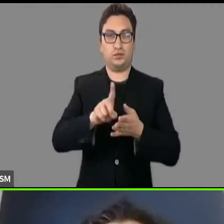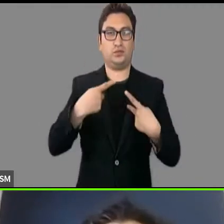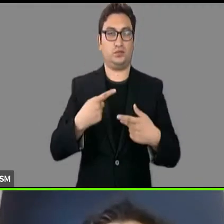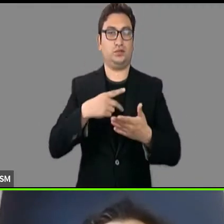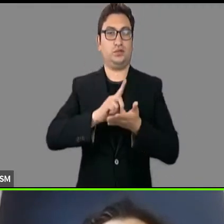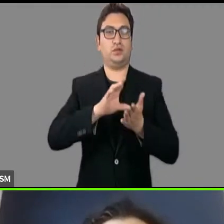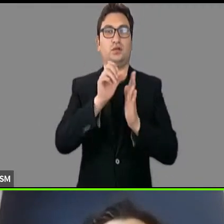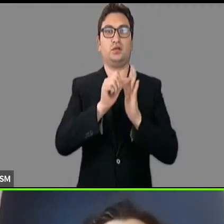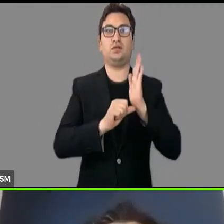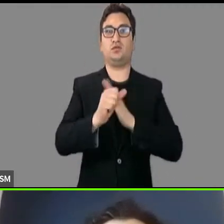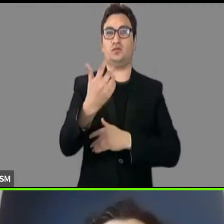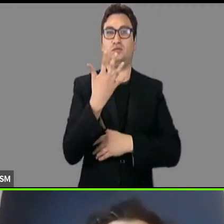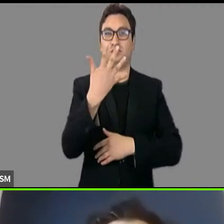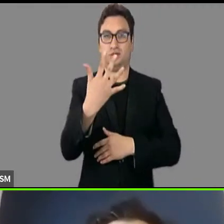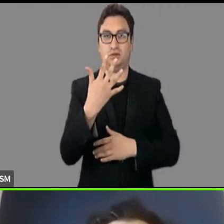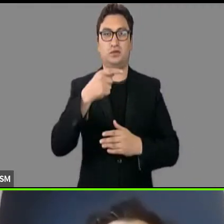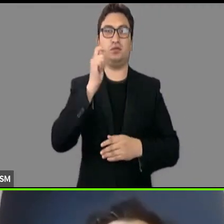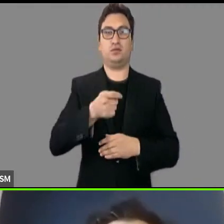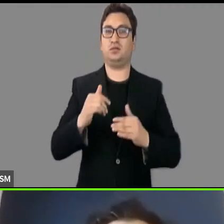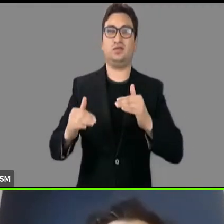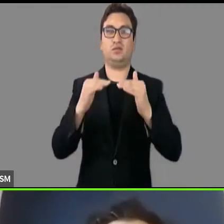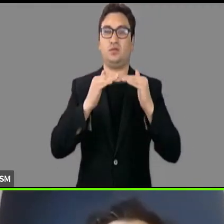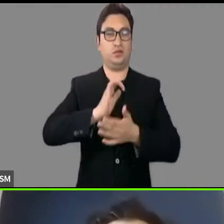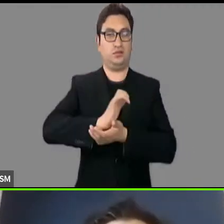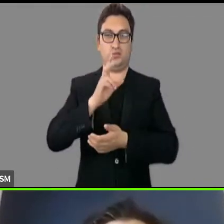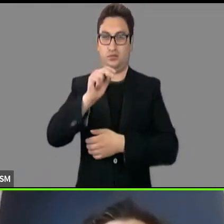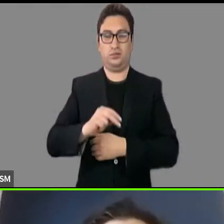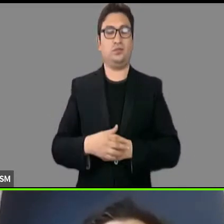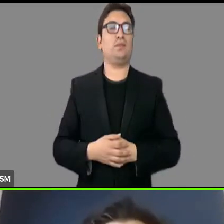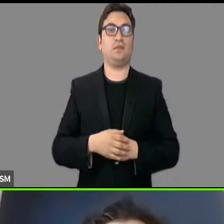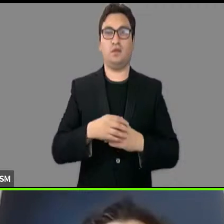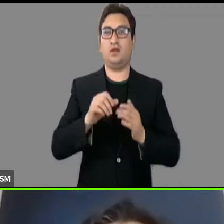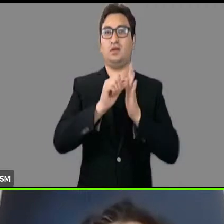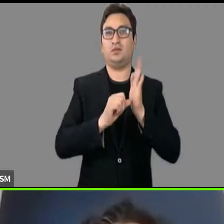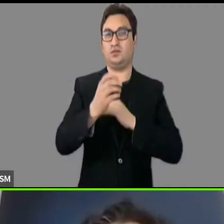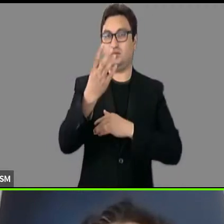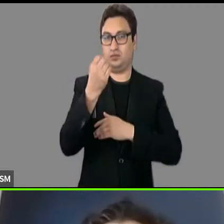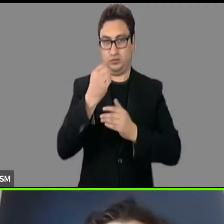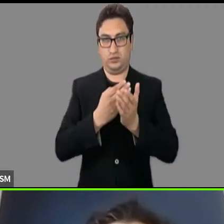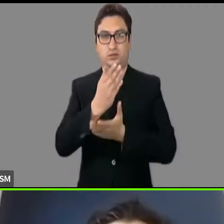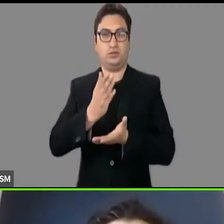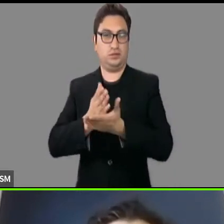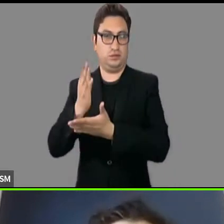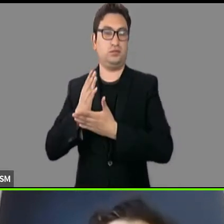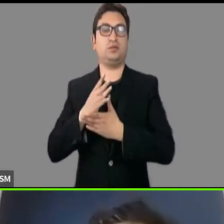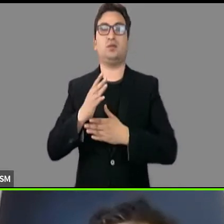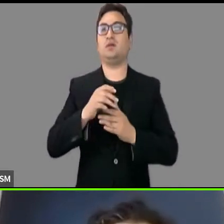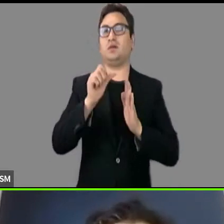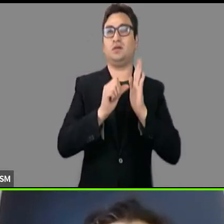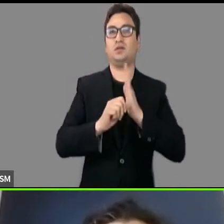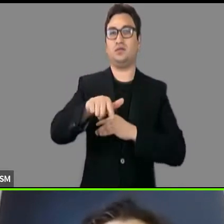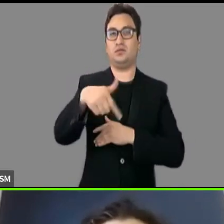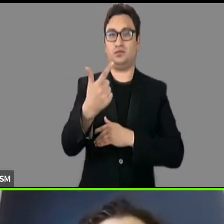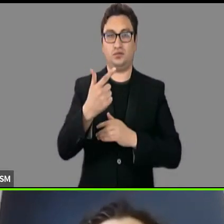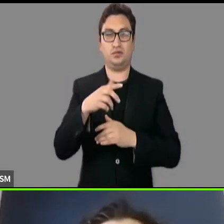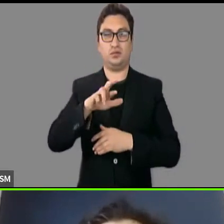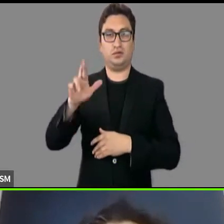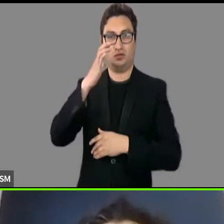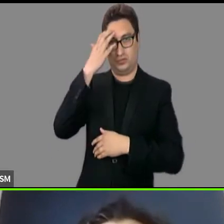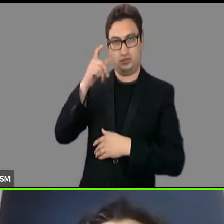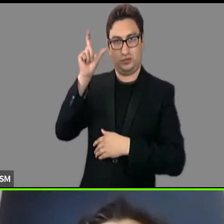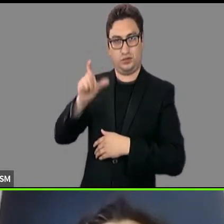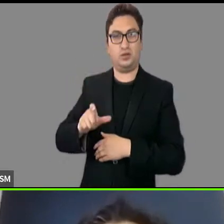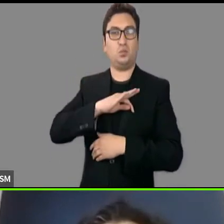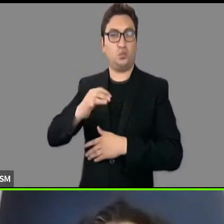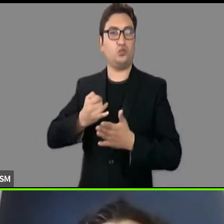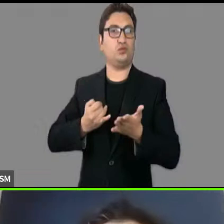no discriminación, el artículo 9 de accesibilidad, el artículo 12, reconocimiento de capacidad jurídica o igualdad ante la ley,